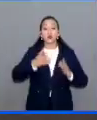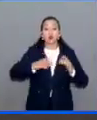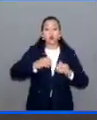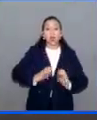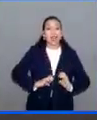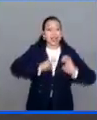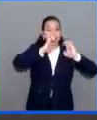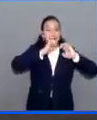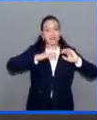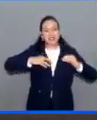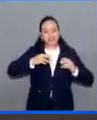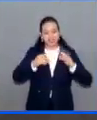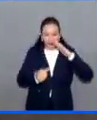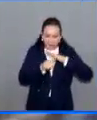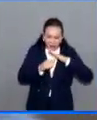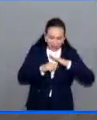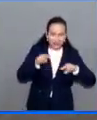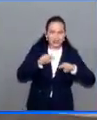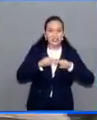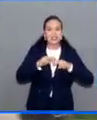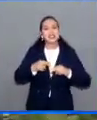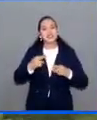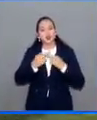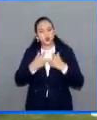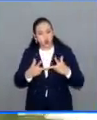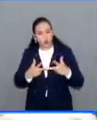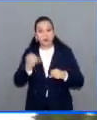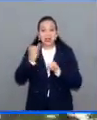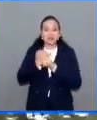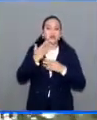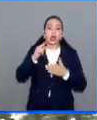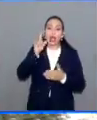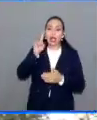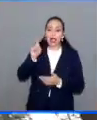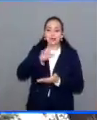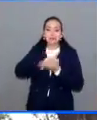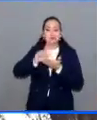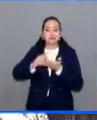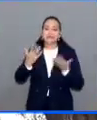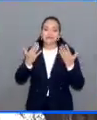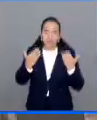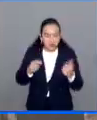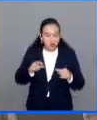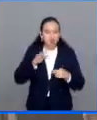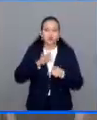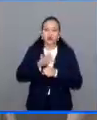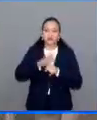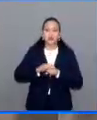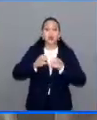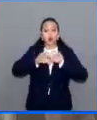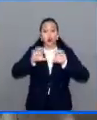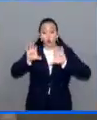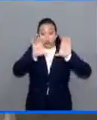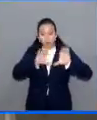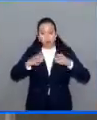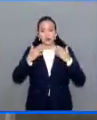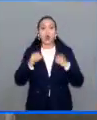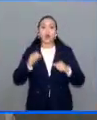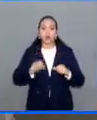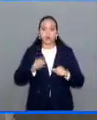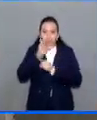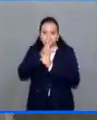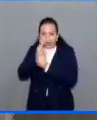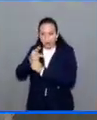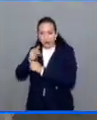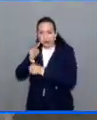agua potable, la falta de internet, equipo de cómputo y servicio de vigilancia, no han tenido respuesta por parte de